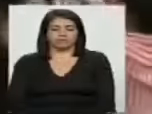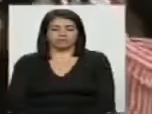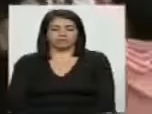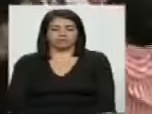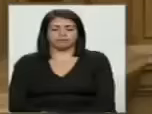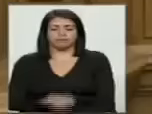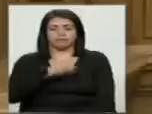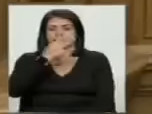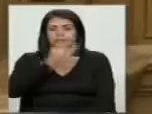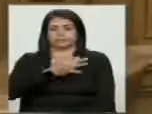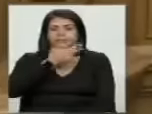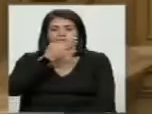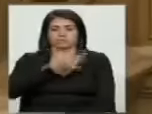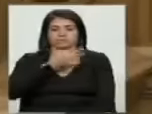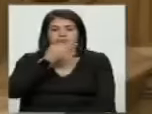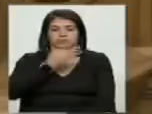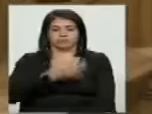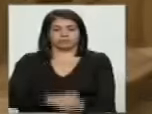Buenas tardes,